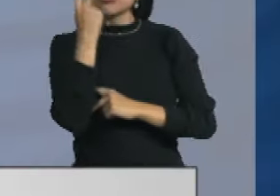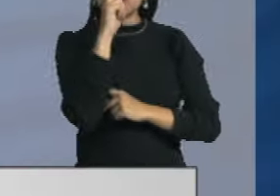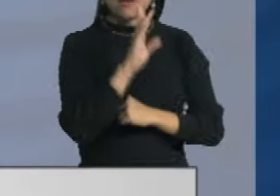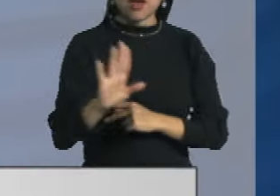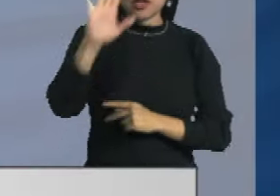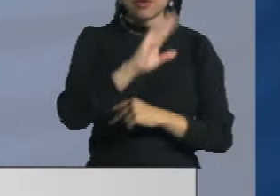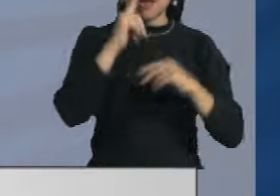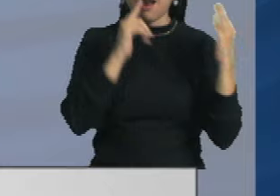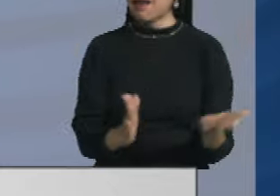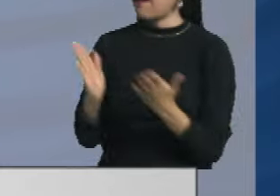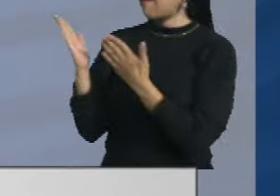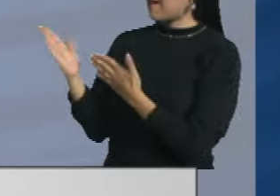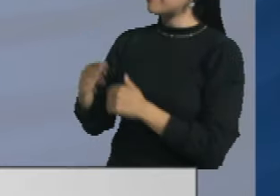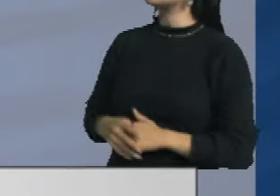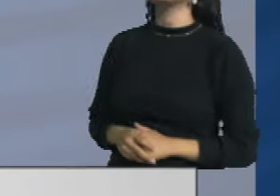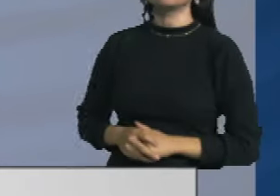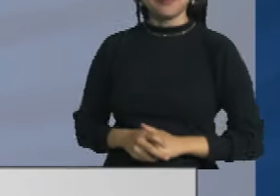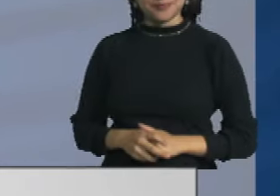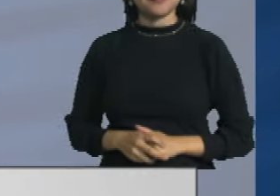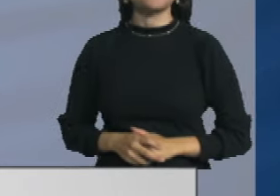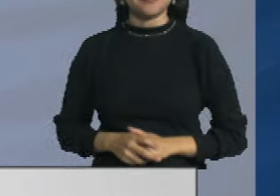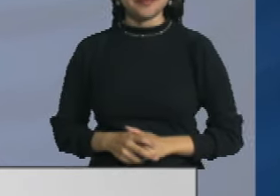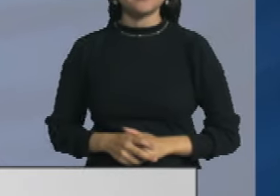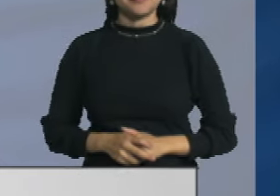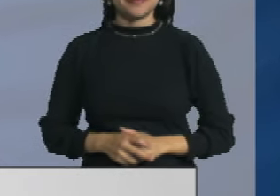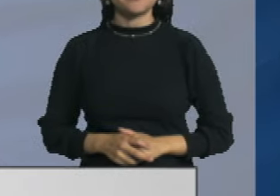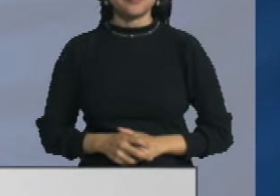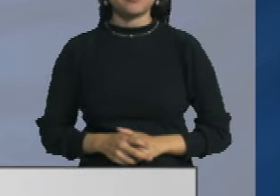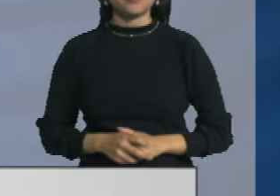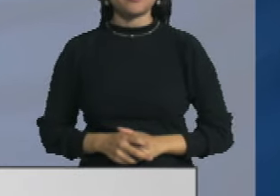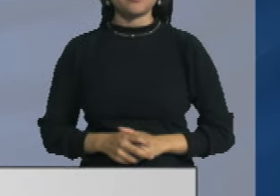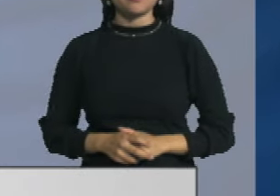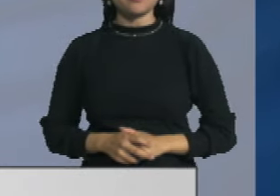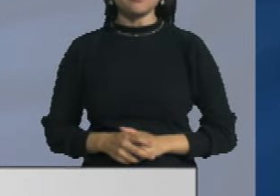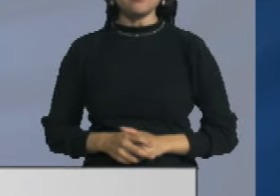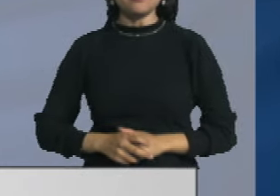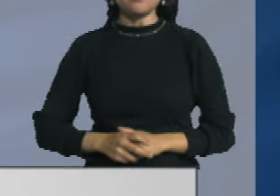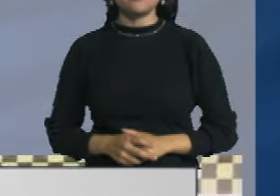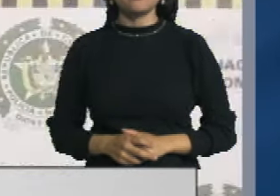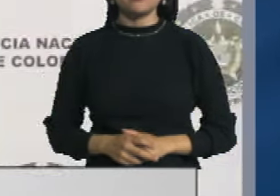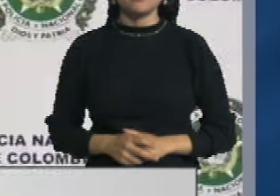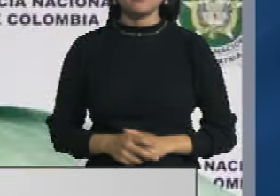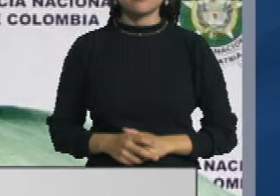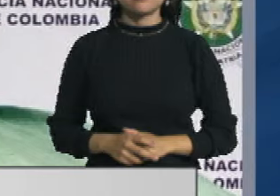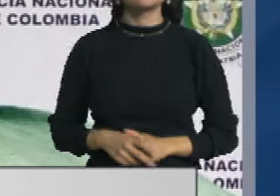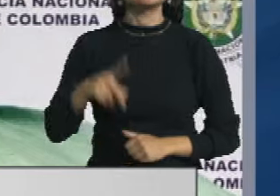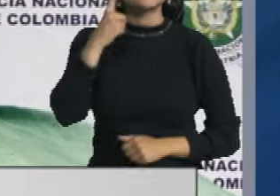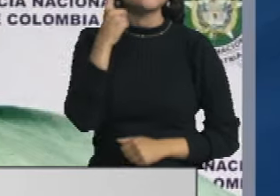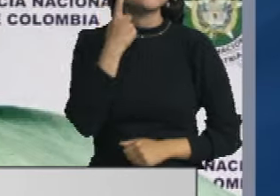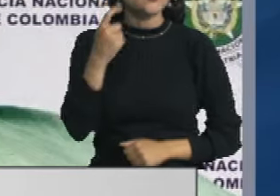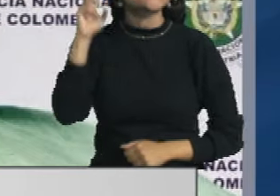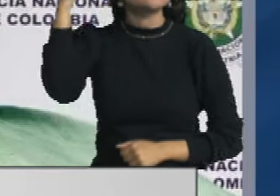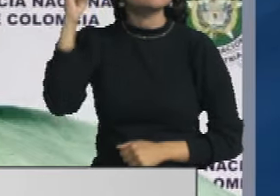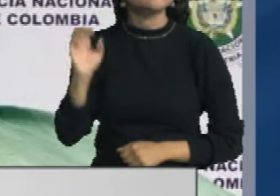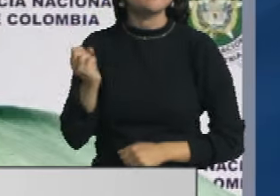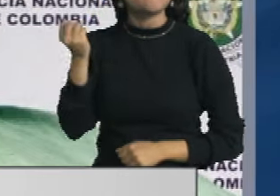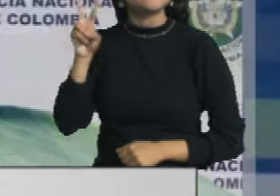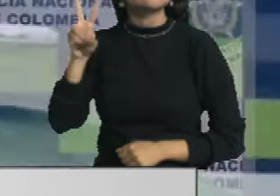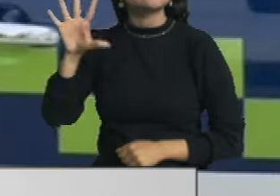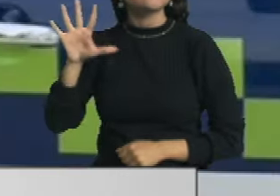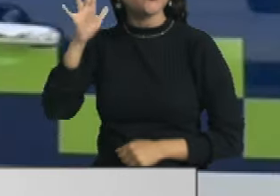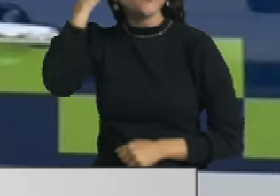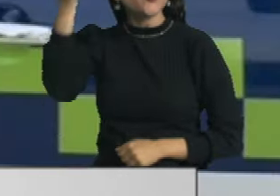cartel de los más buscados de la policía metropolitana de Barranquilla. el cual era requerido por la Fiscalía 25 Seccional